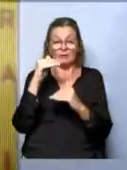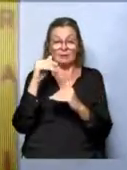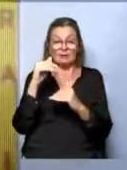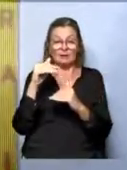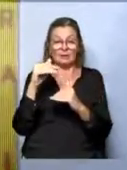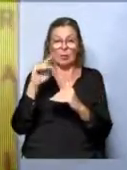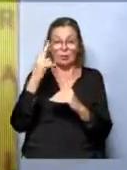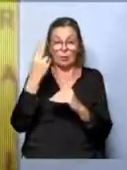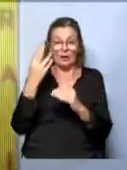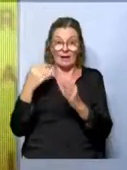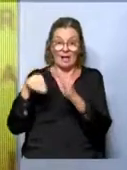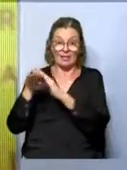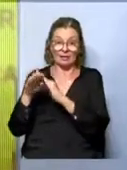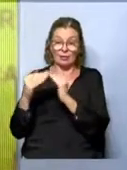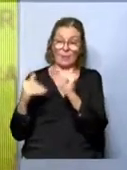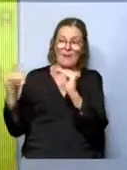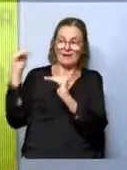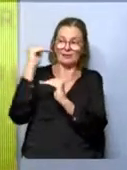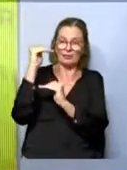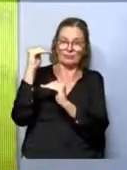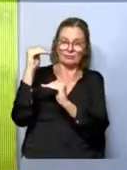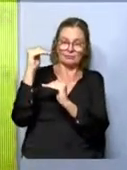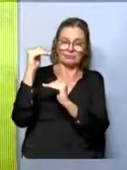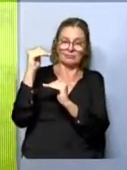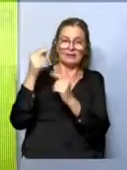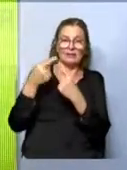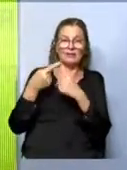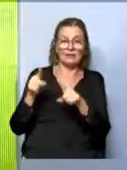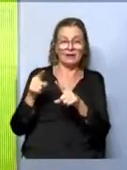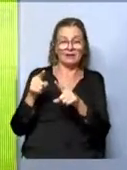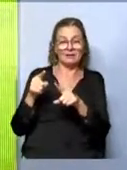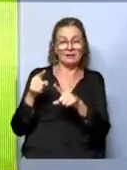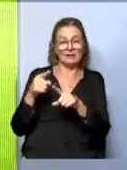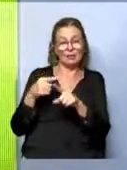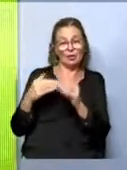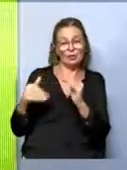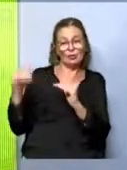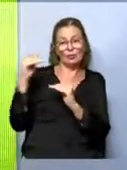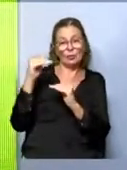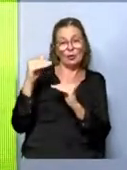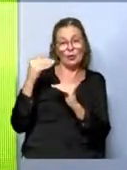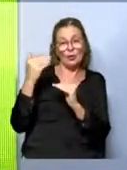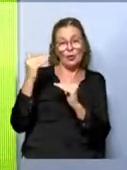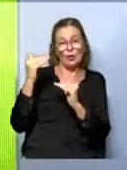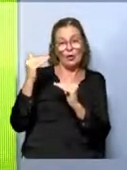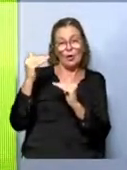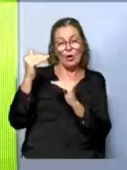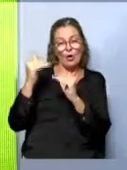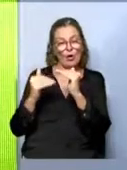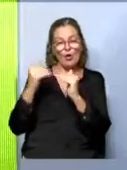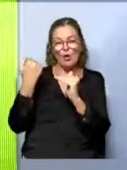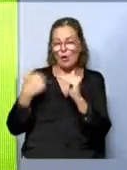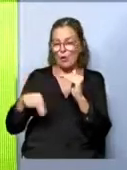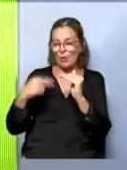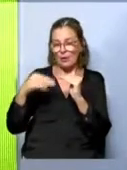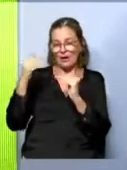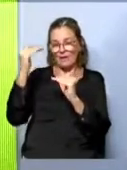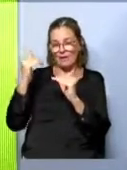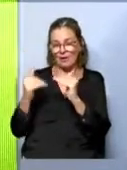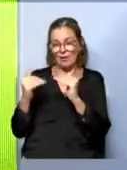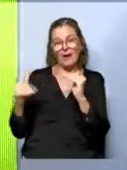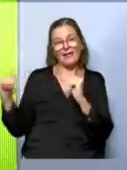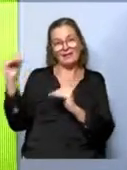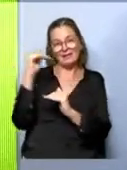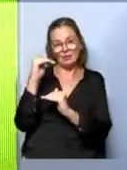desigualdad sigue siendo mayor. En el caso de la desigualdad es distinto que la pobreza, porque la desigualdad subió un poquito, pero nunca se dio, nunca bajó ni un pelito, o sea, se quedó en ese